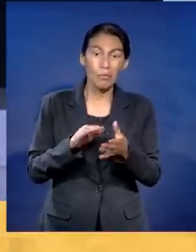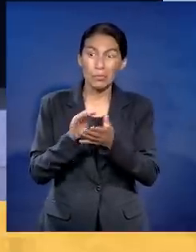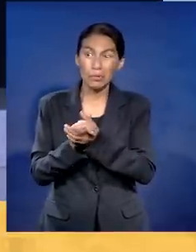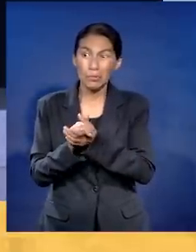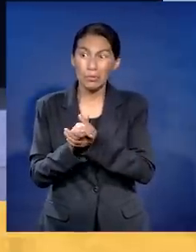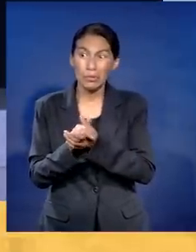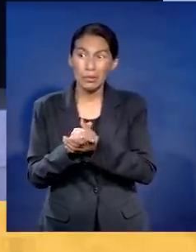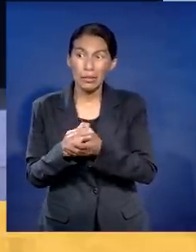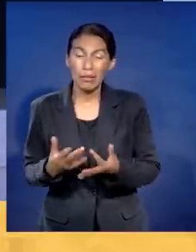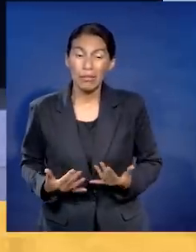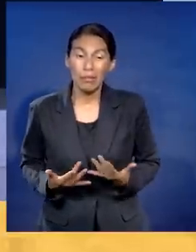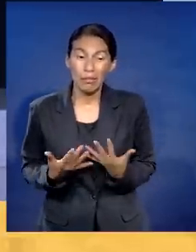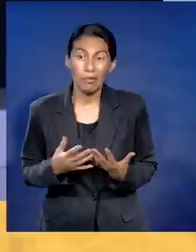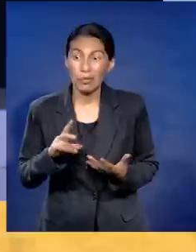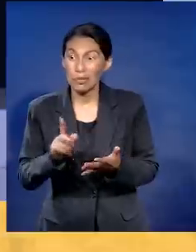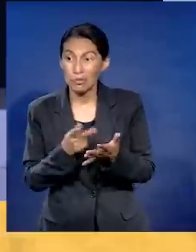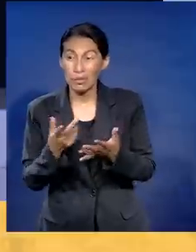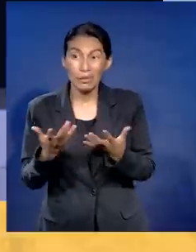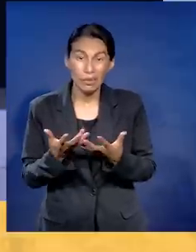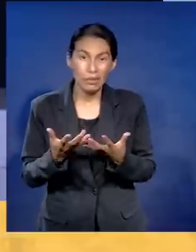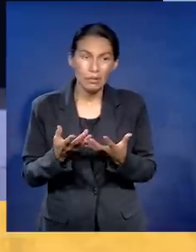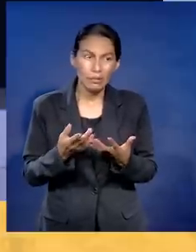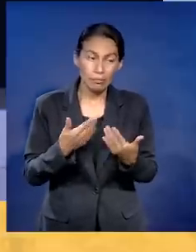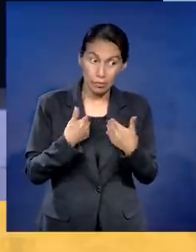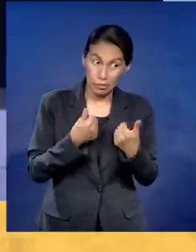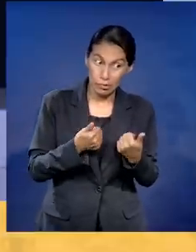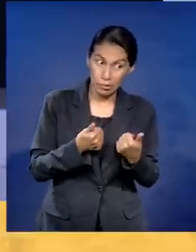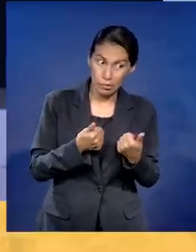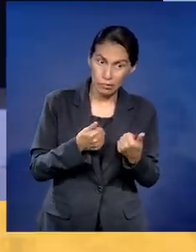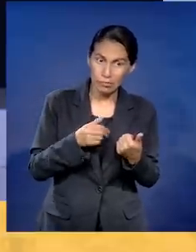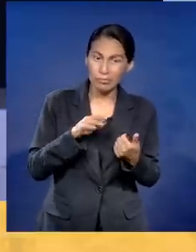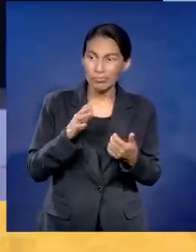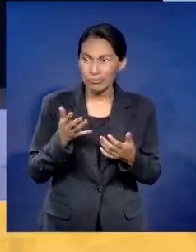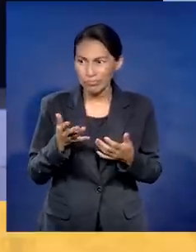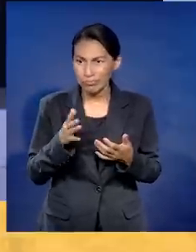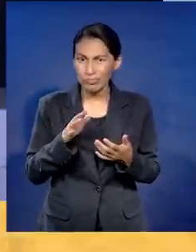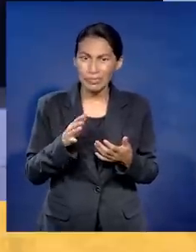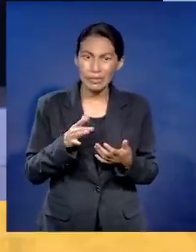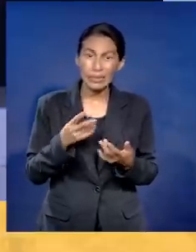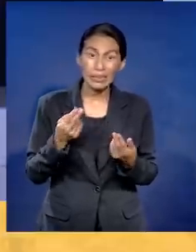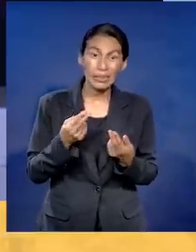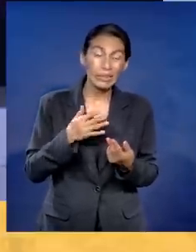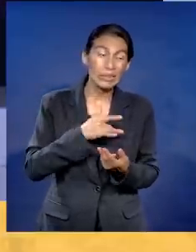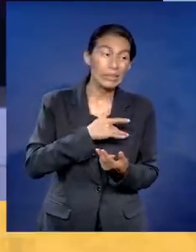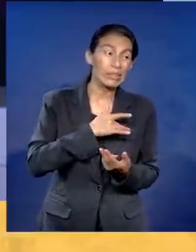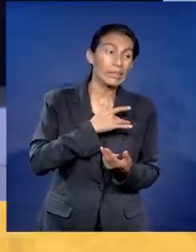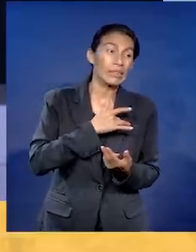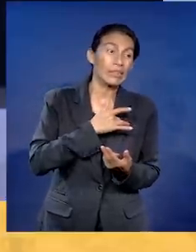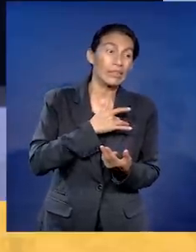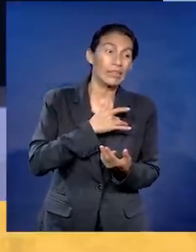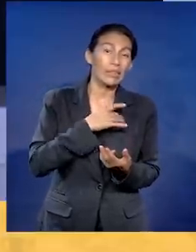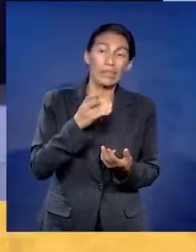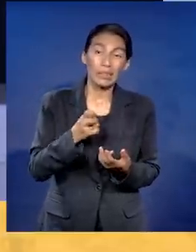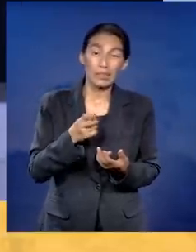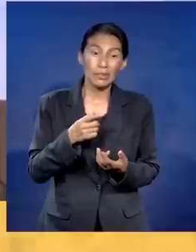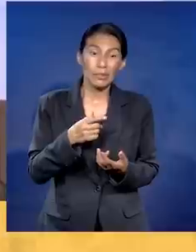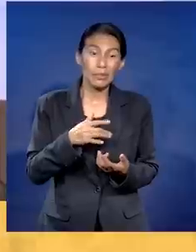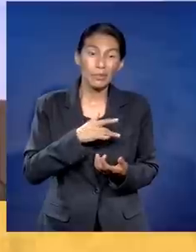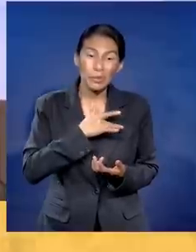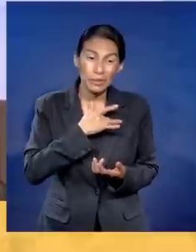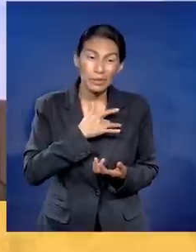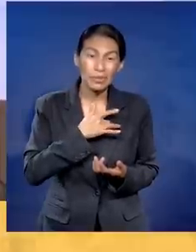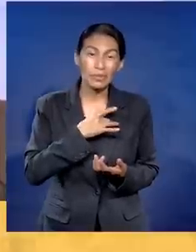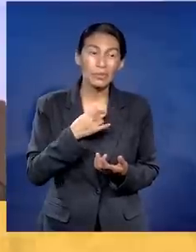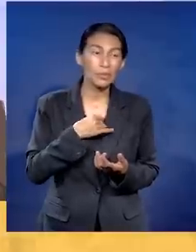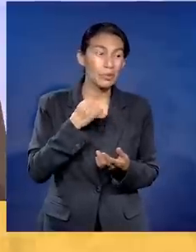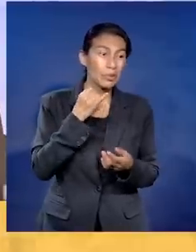Y estoy buscando la forma de revivir la pasión. ¿Sí me entiendes? Me dice. Y yo, pues, más o menos, más o menos. Necesito sentir otra